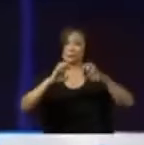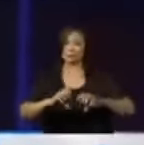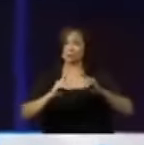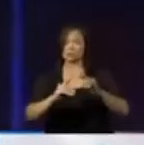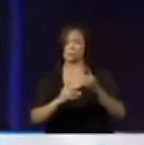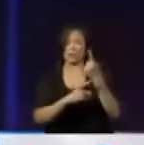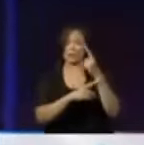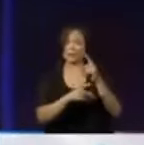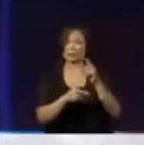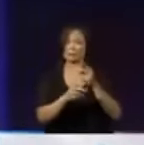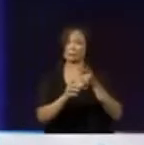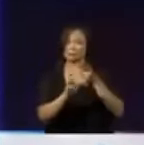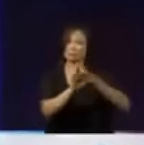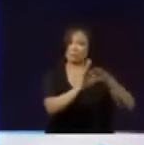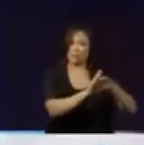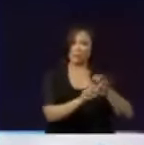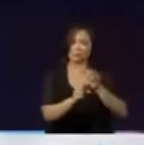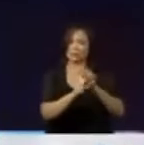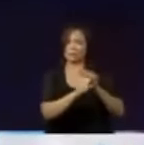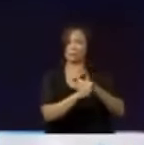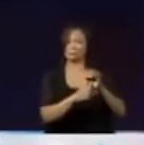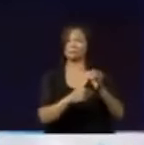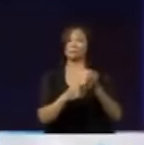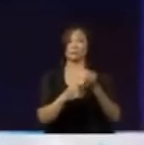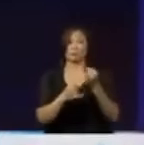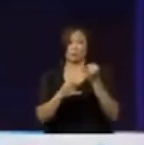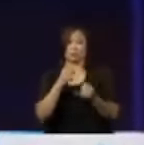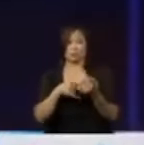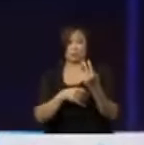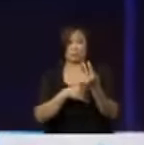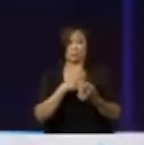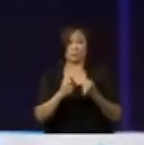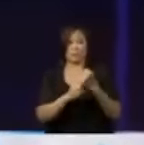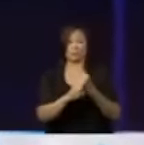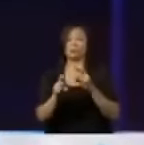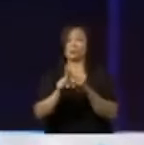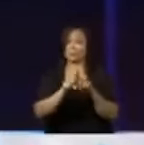la empleabilidad. Y estamos también ya en los últimos 2 años